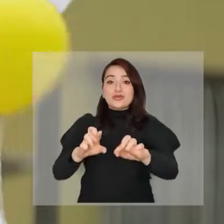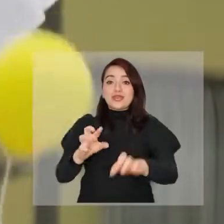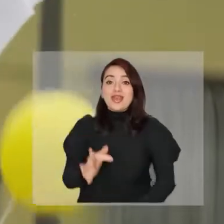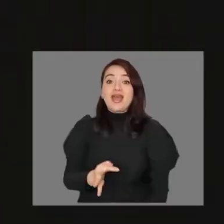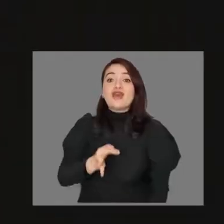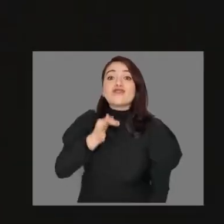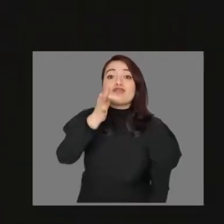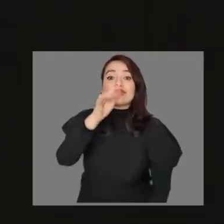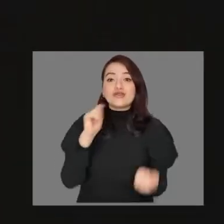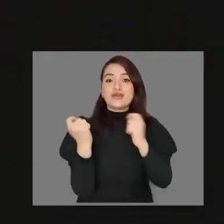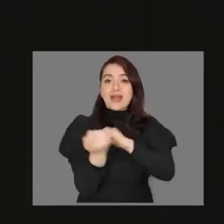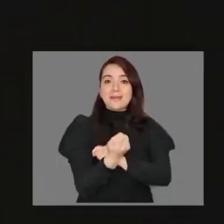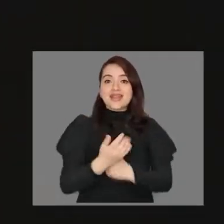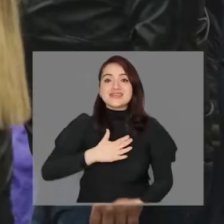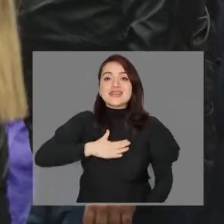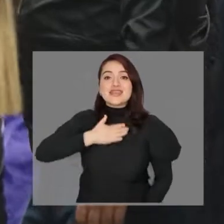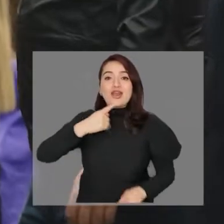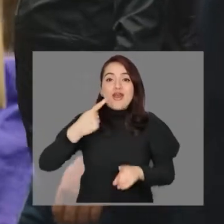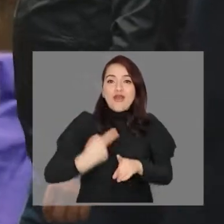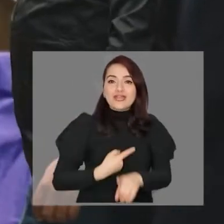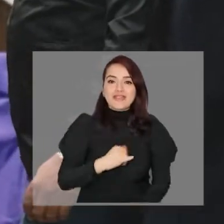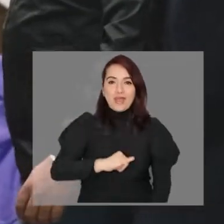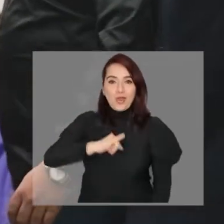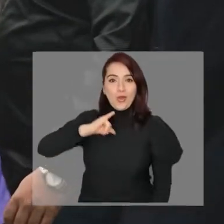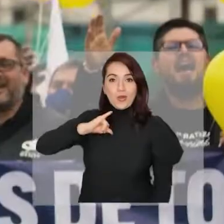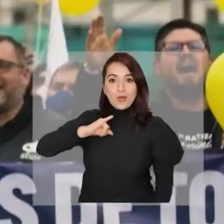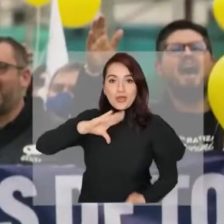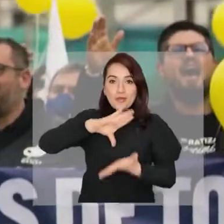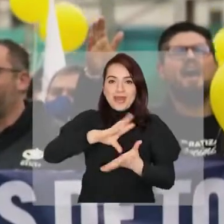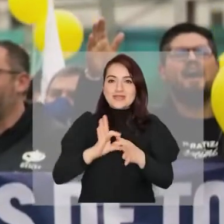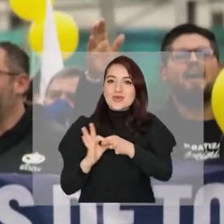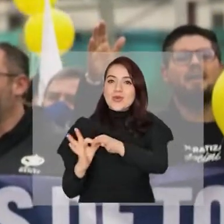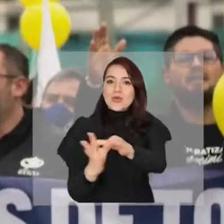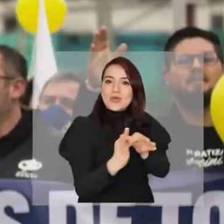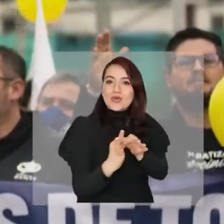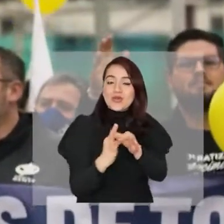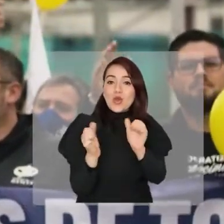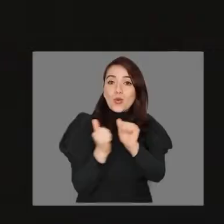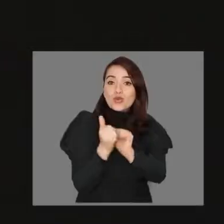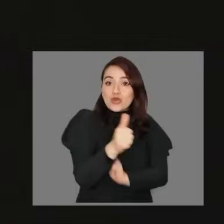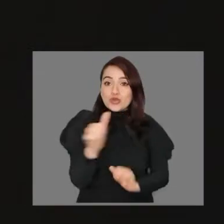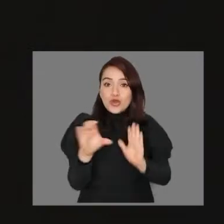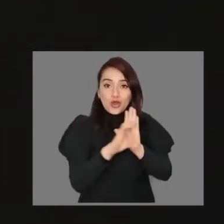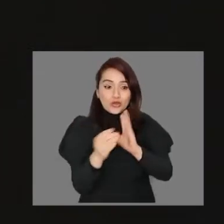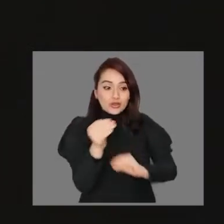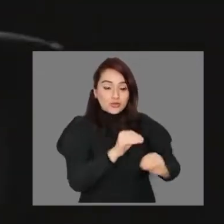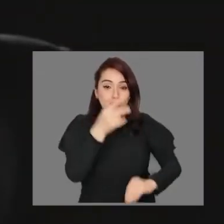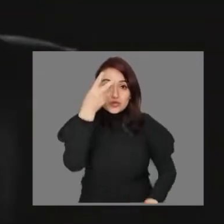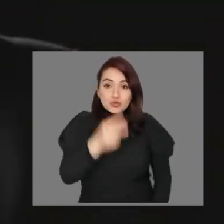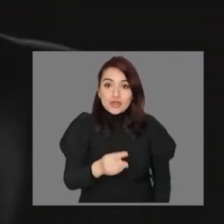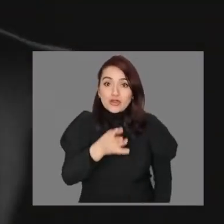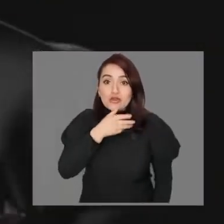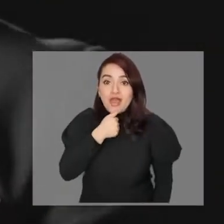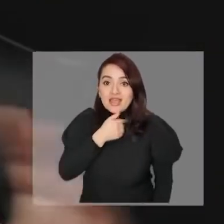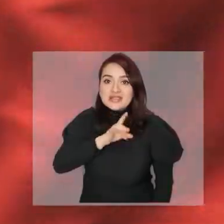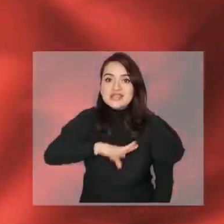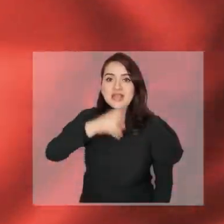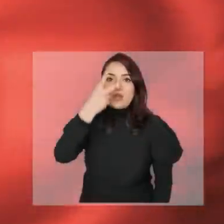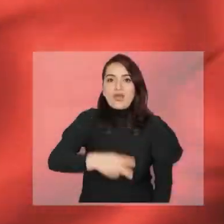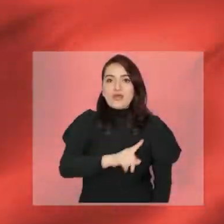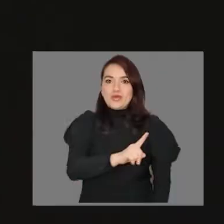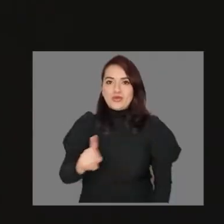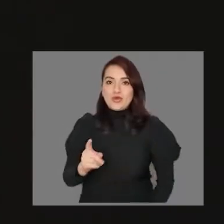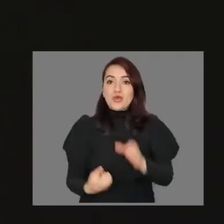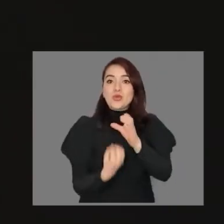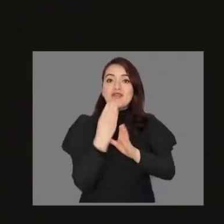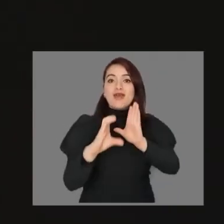destino y sentir otra vez el orgullo de ser un país unido. Si no es con todos, si no es de todos, no es de